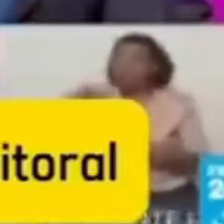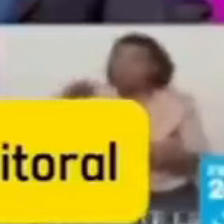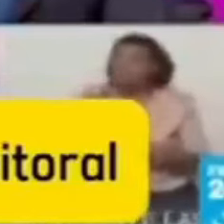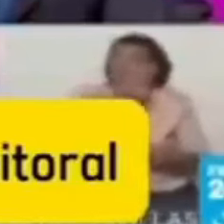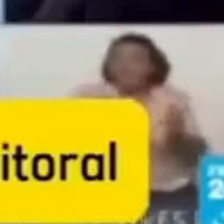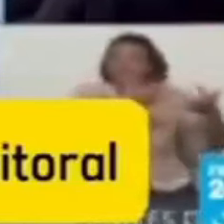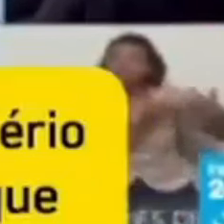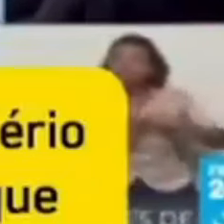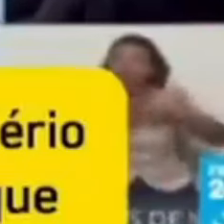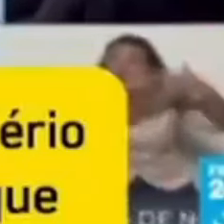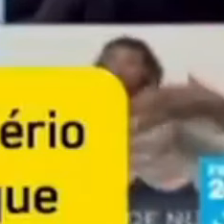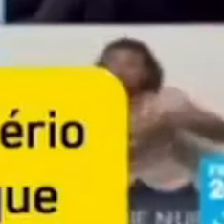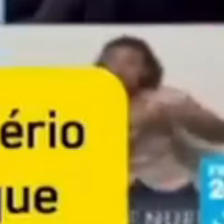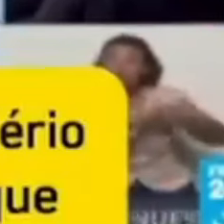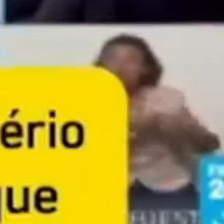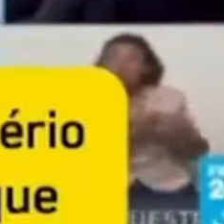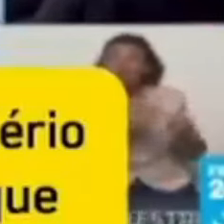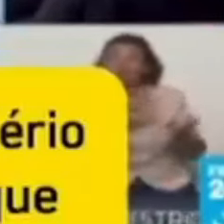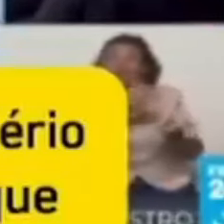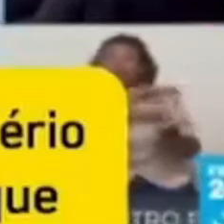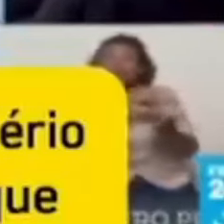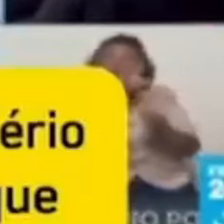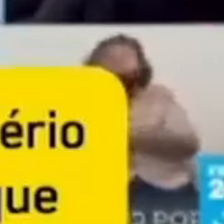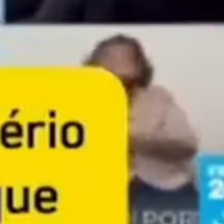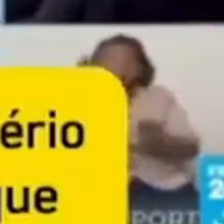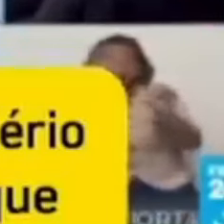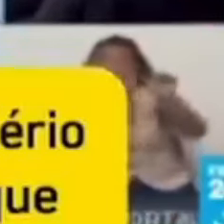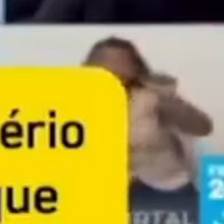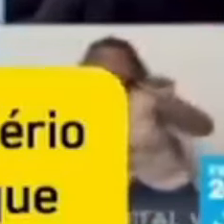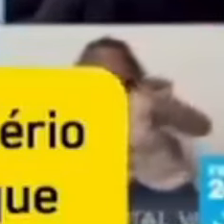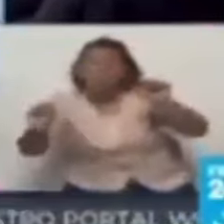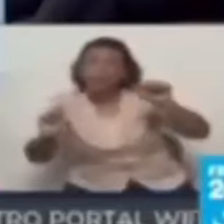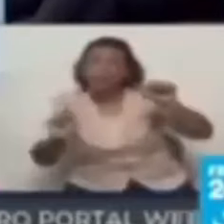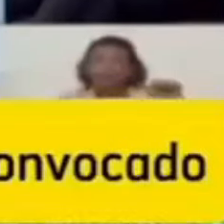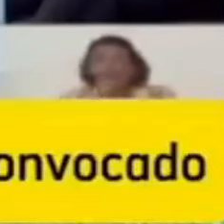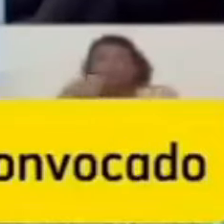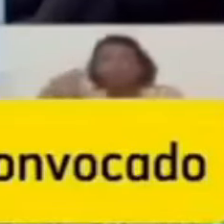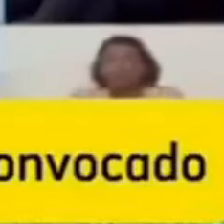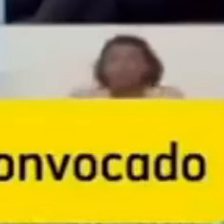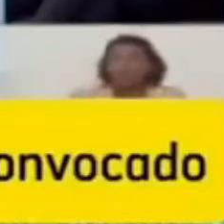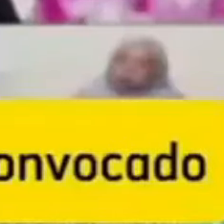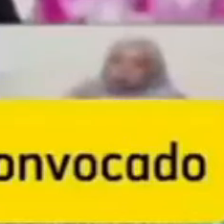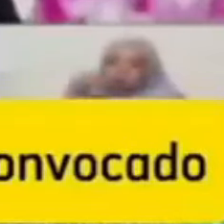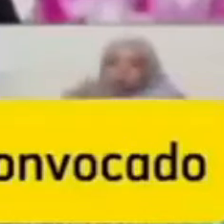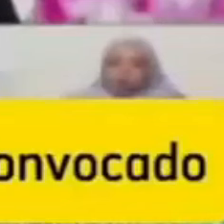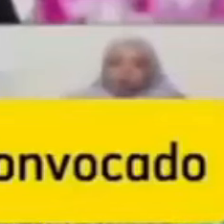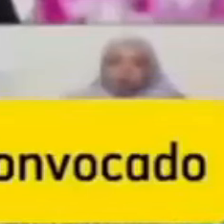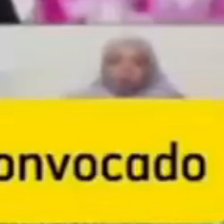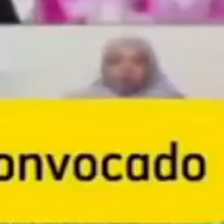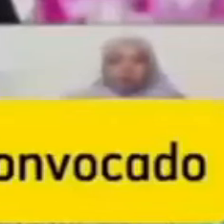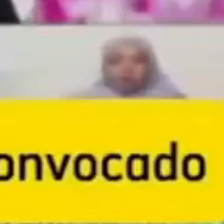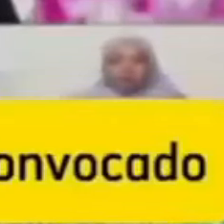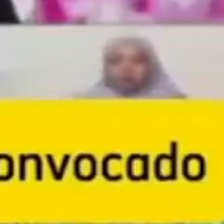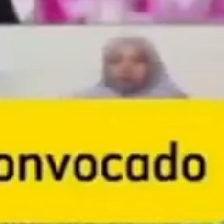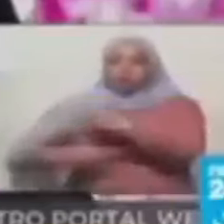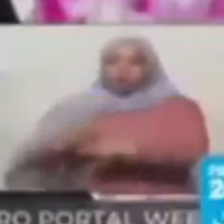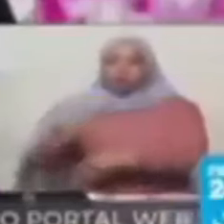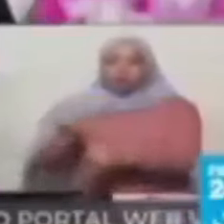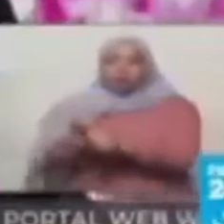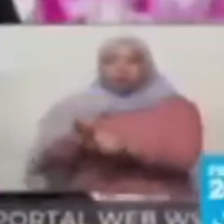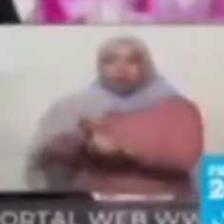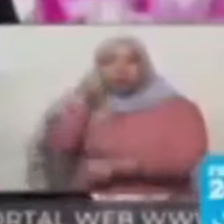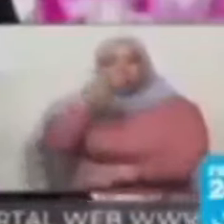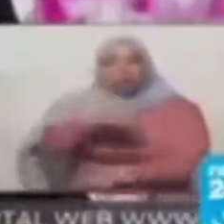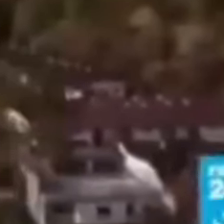nacional electoral a través de un comunicado la cancillería informó que se convocó al encargado de negocios de Brasil